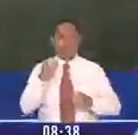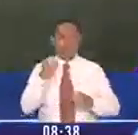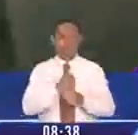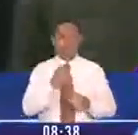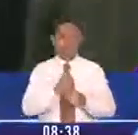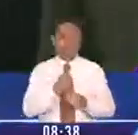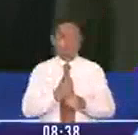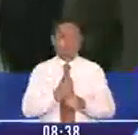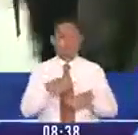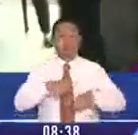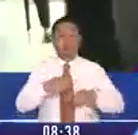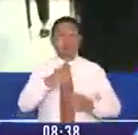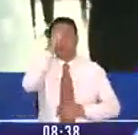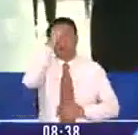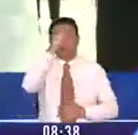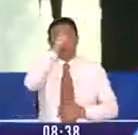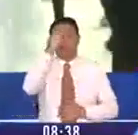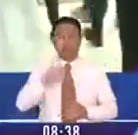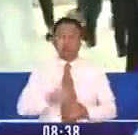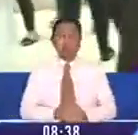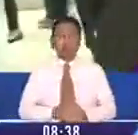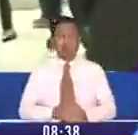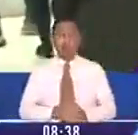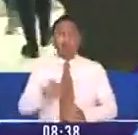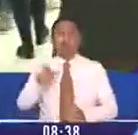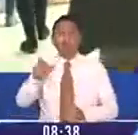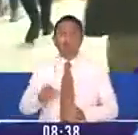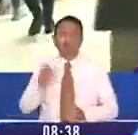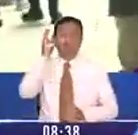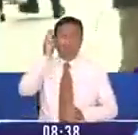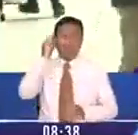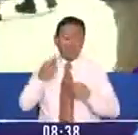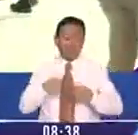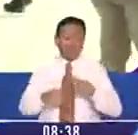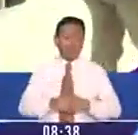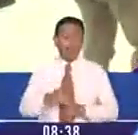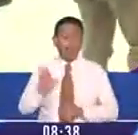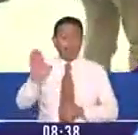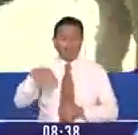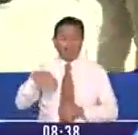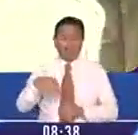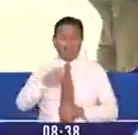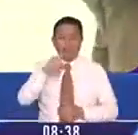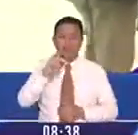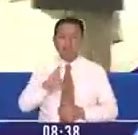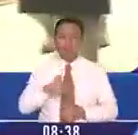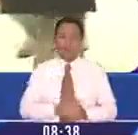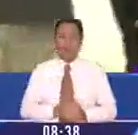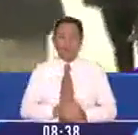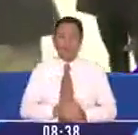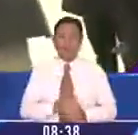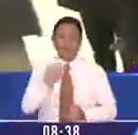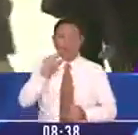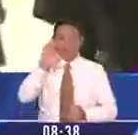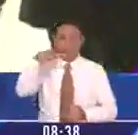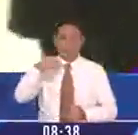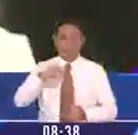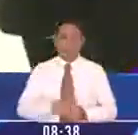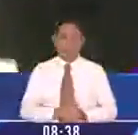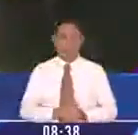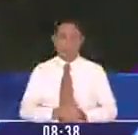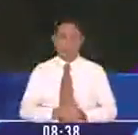los días domingos. Vamos a conversar con una de las vecinas. ¿Cómo está? Muy buenos días. ¿Podemos conversar un ratito?